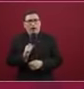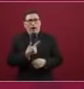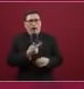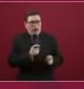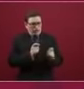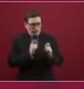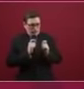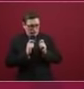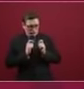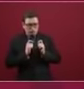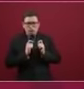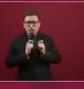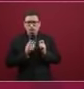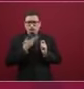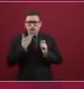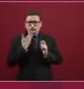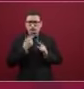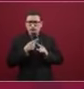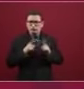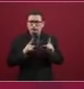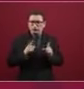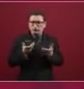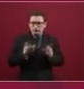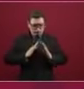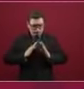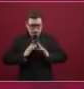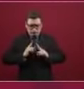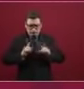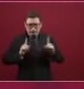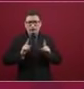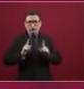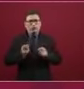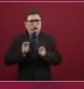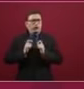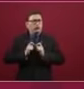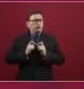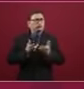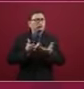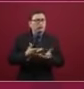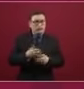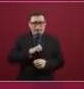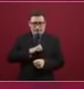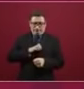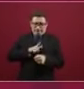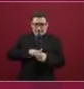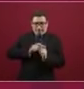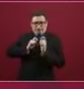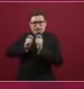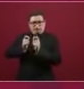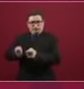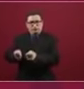lo que serían las Fuerzas Armadas, tiene una condición especial.